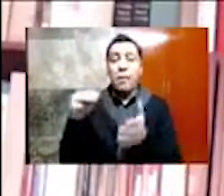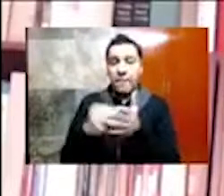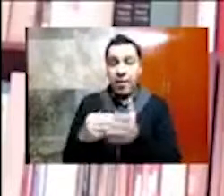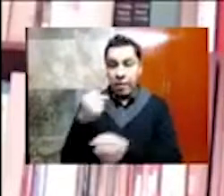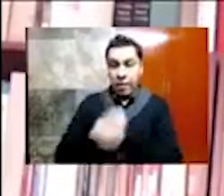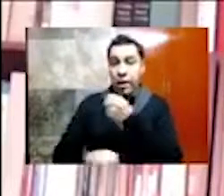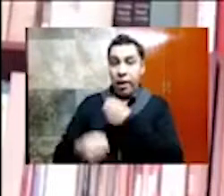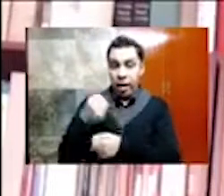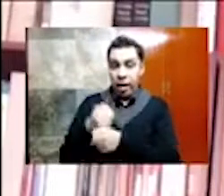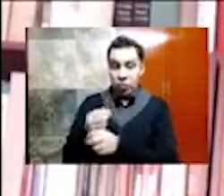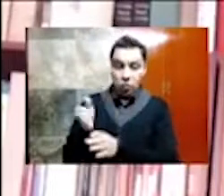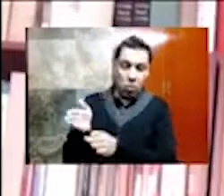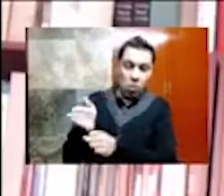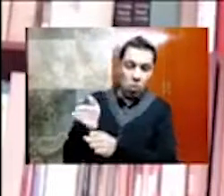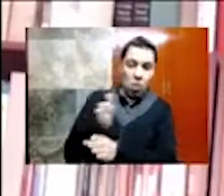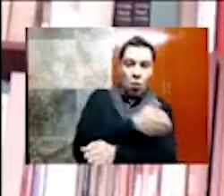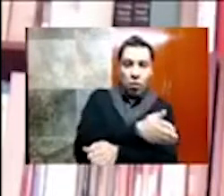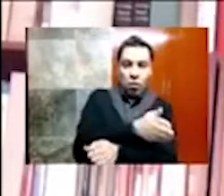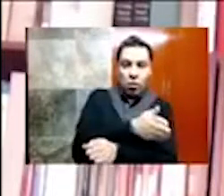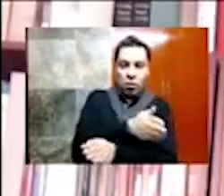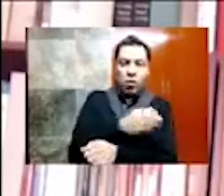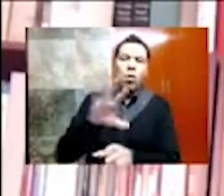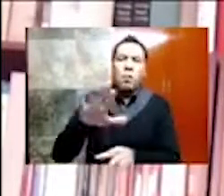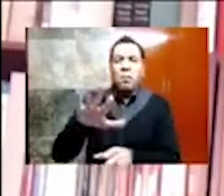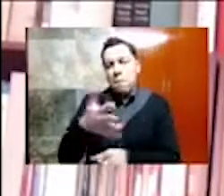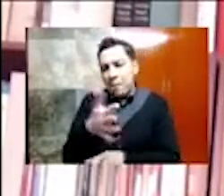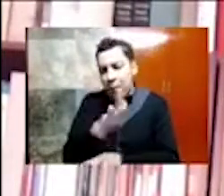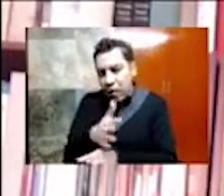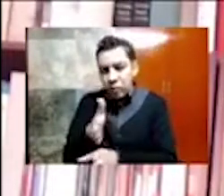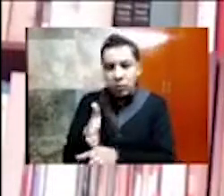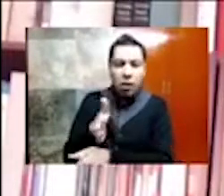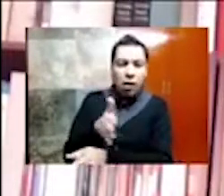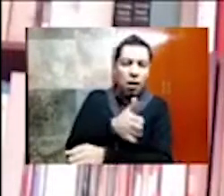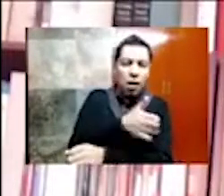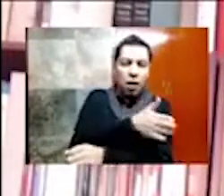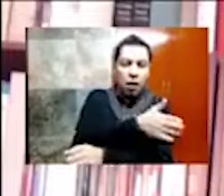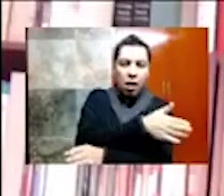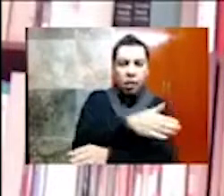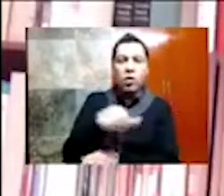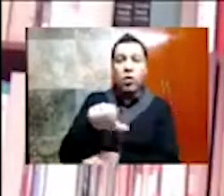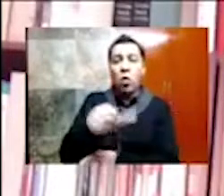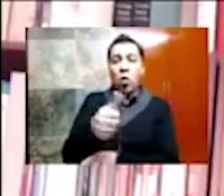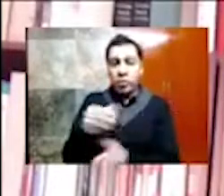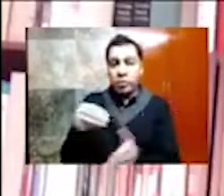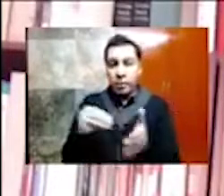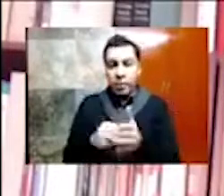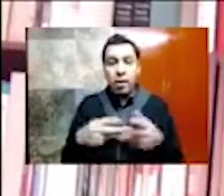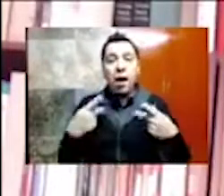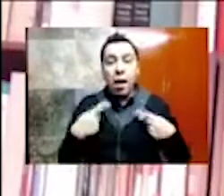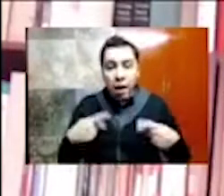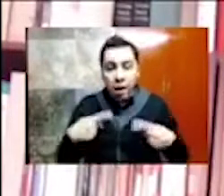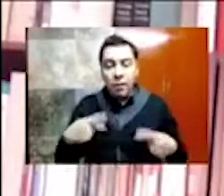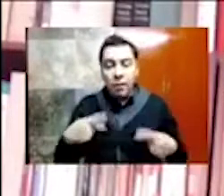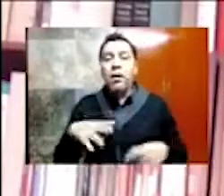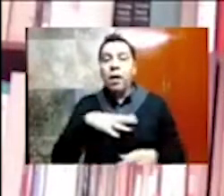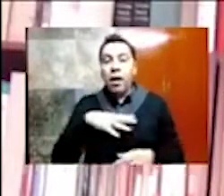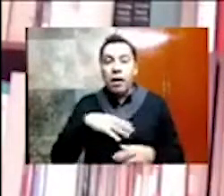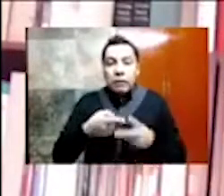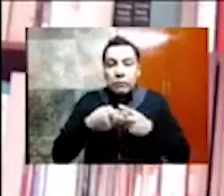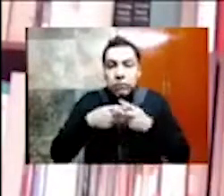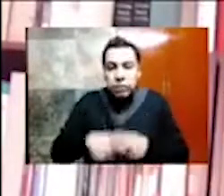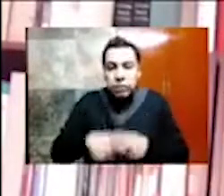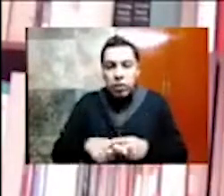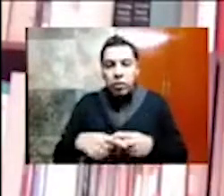11000 años antes del presente, en donde ya hay evidencia de presencia humana de grupos cazadores y